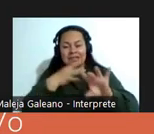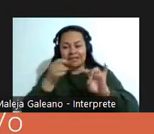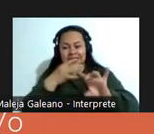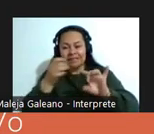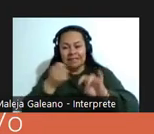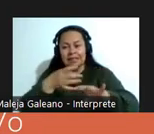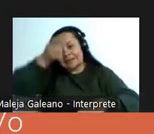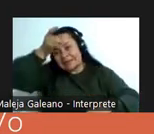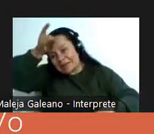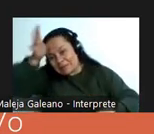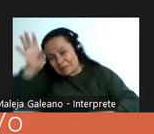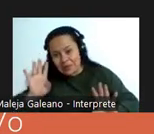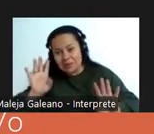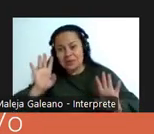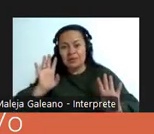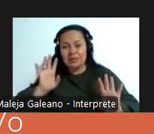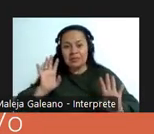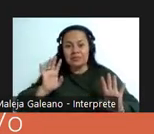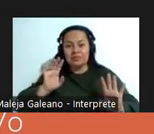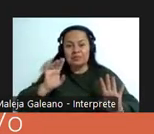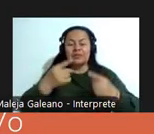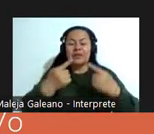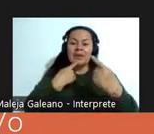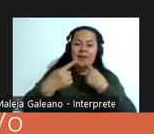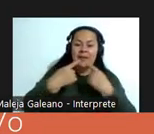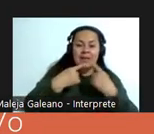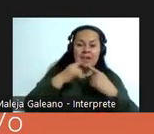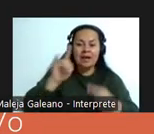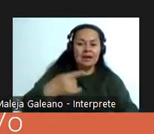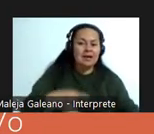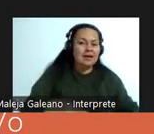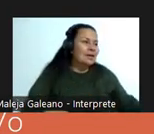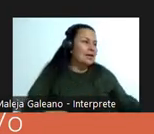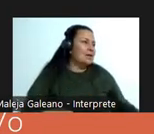aquí me han dicho algo.